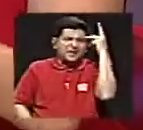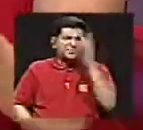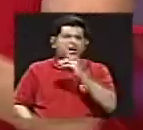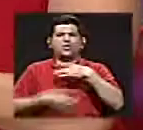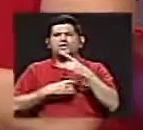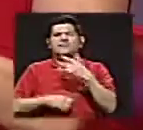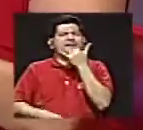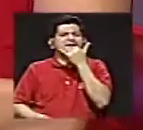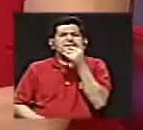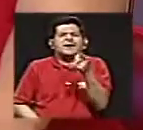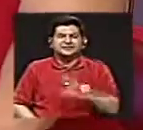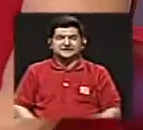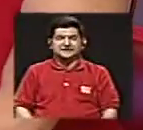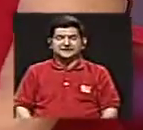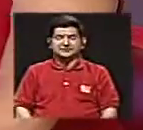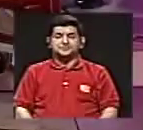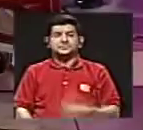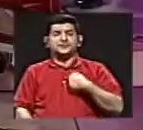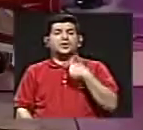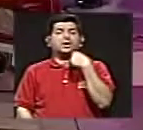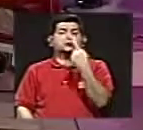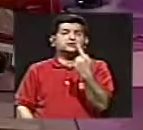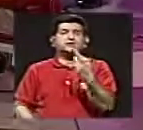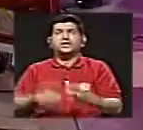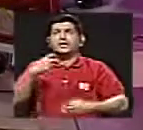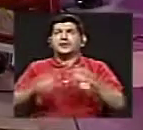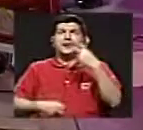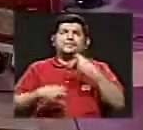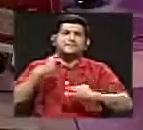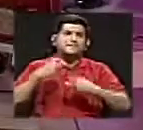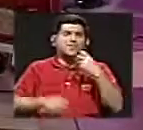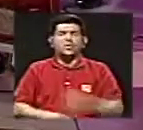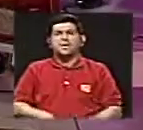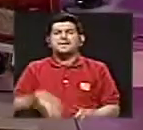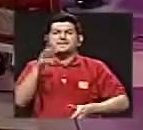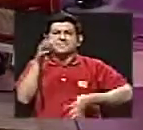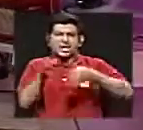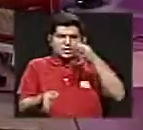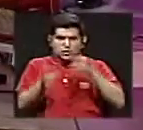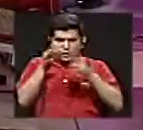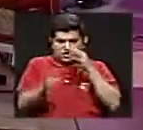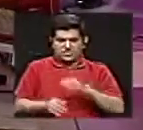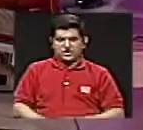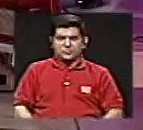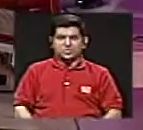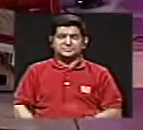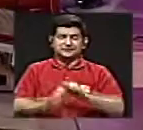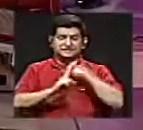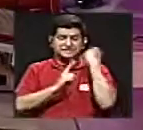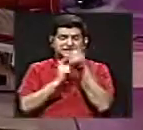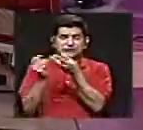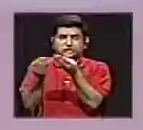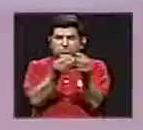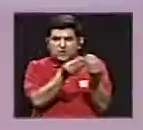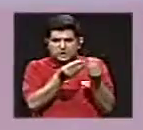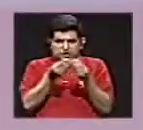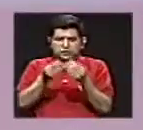intereses? ¿Qué es lo que está pasando? Yo diría que es un problema jurídico en cuanto a la situación de la